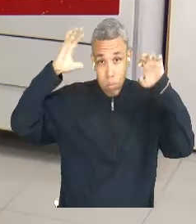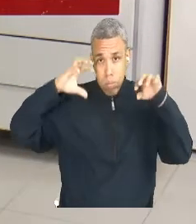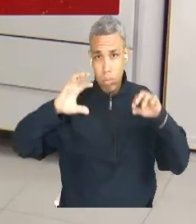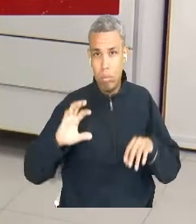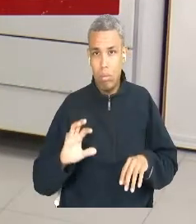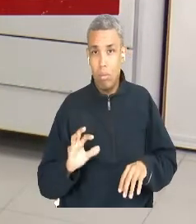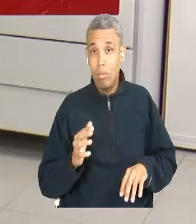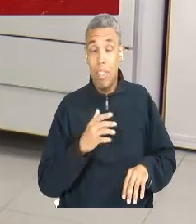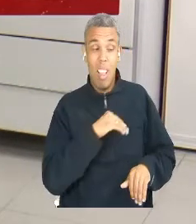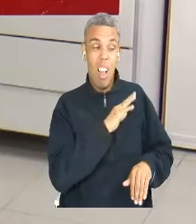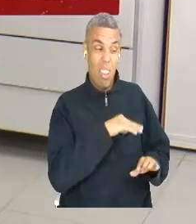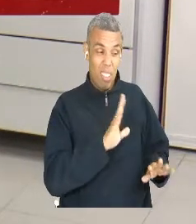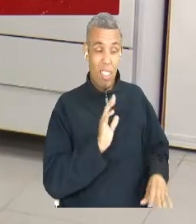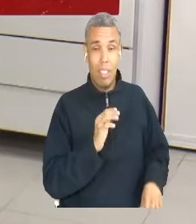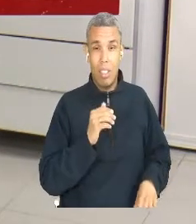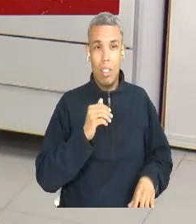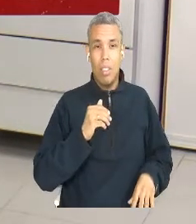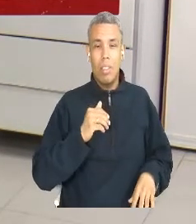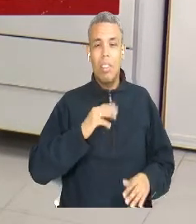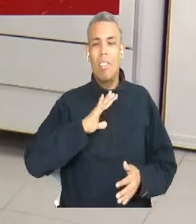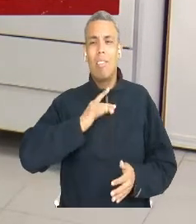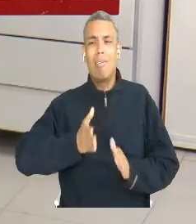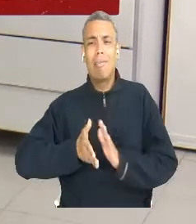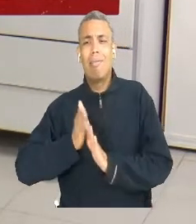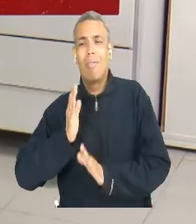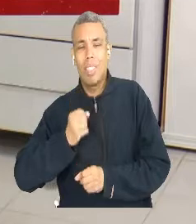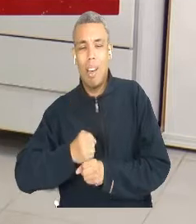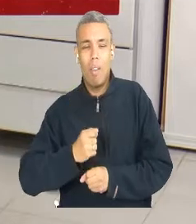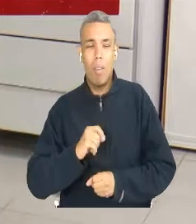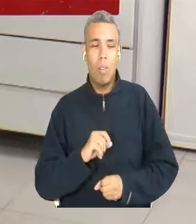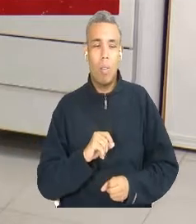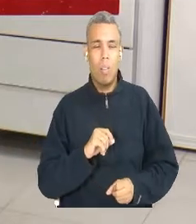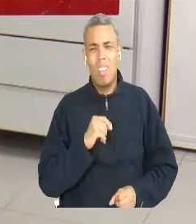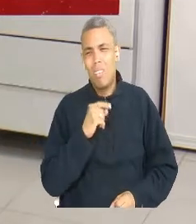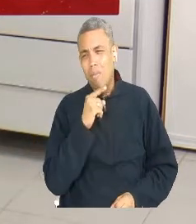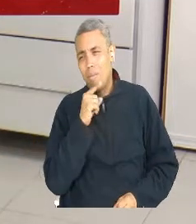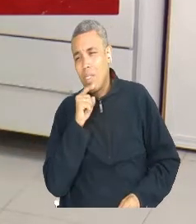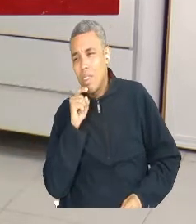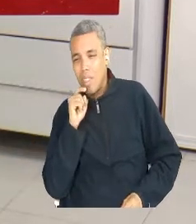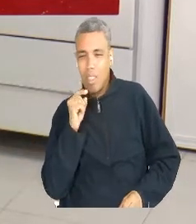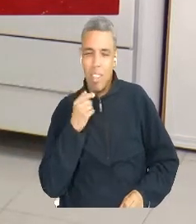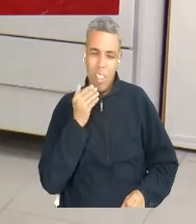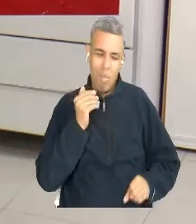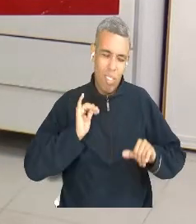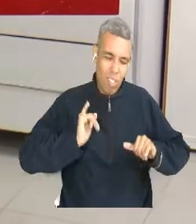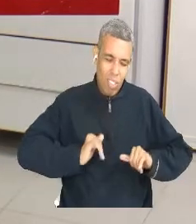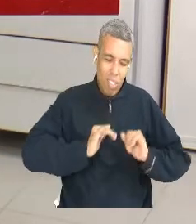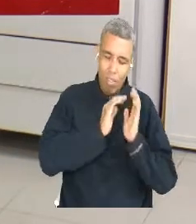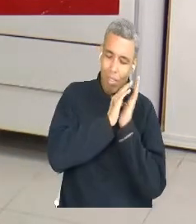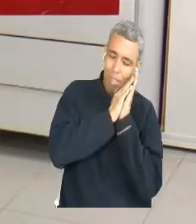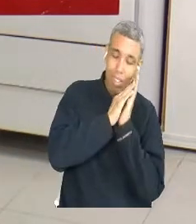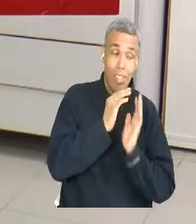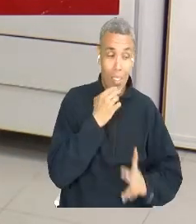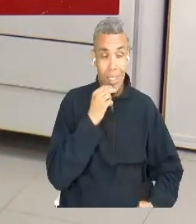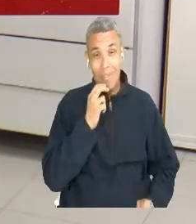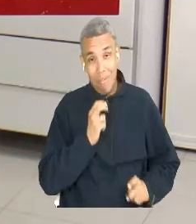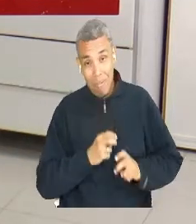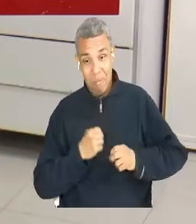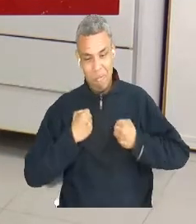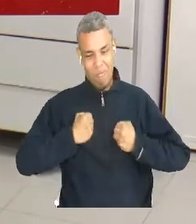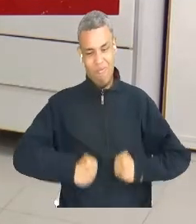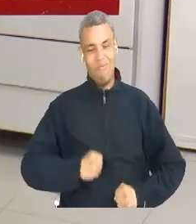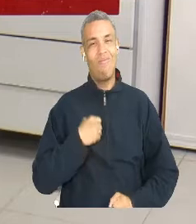la cama? ¿Será que no? Pero hay un compromiso grande con todos ustedes, caramba, y hay que estar aquí contra viento y marea, siempre y cuando no pase a mayores, porque ya